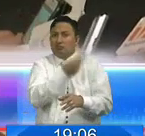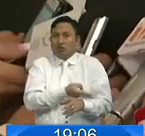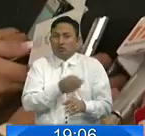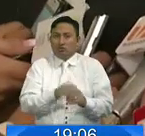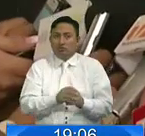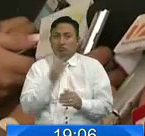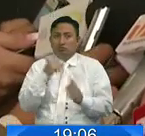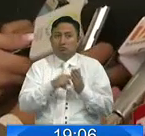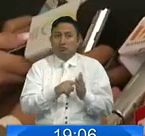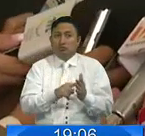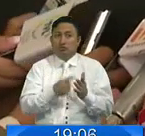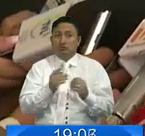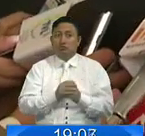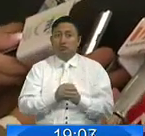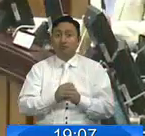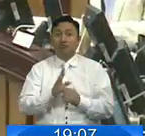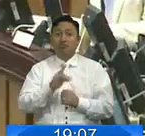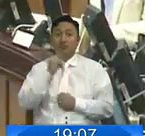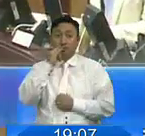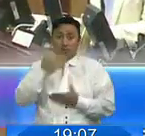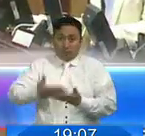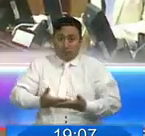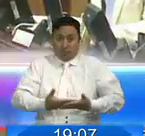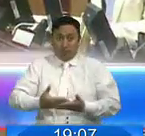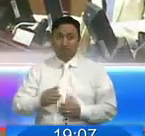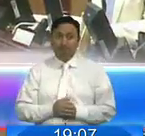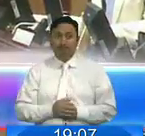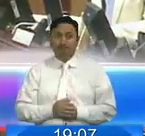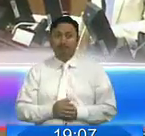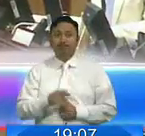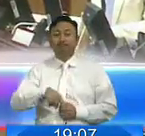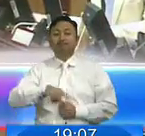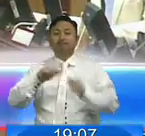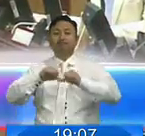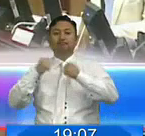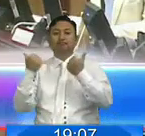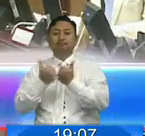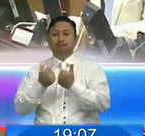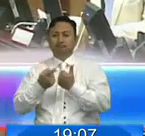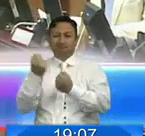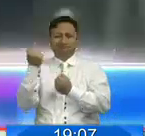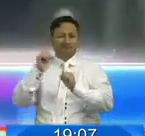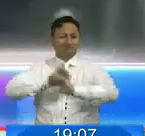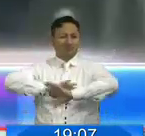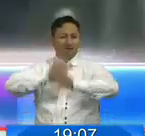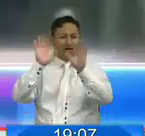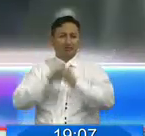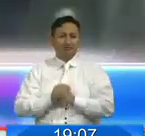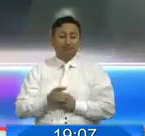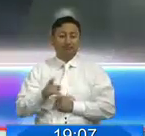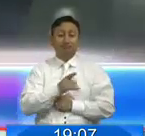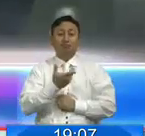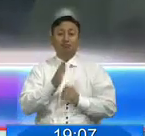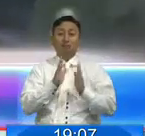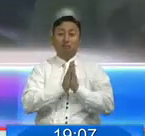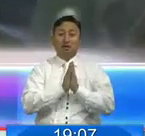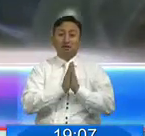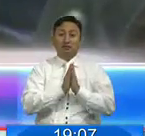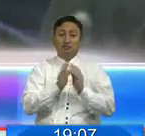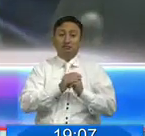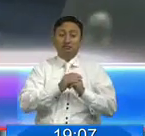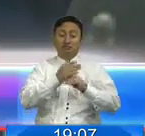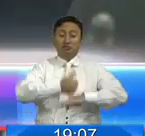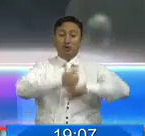como los pasos de niño. Mientras tanto, en las bancadas legislativas están claros que mientras el recurso de apelación no sea evacuado por